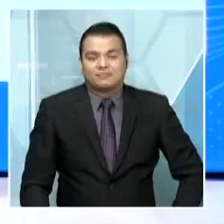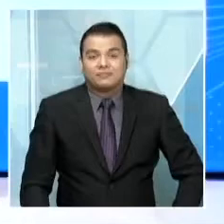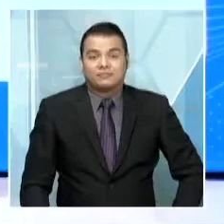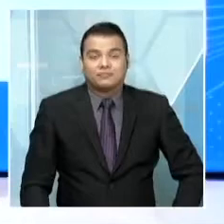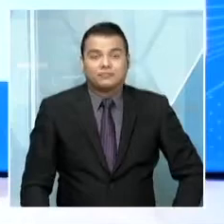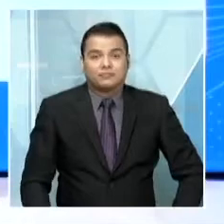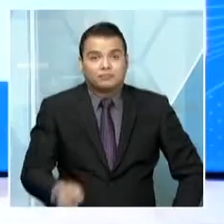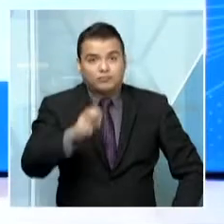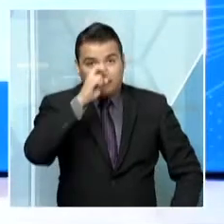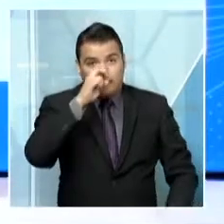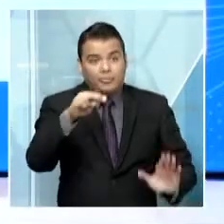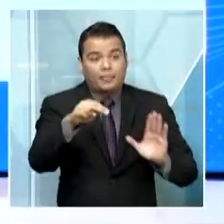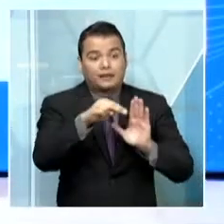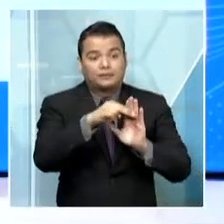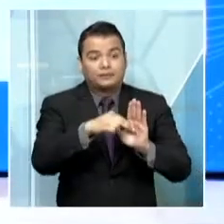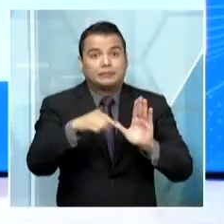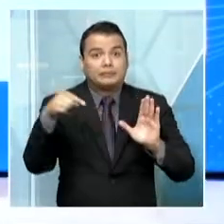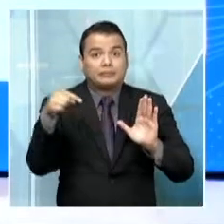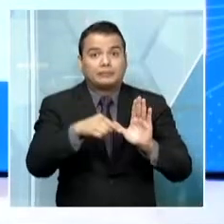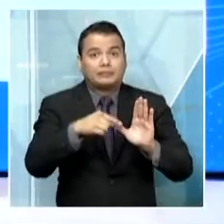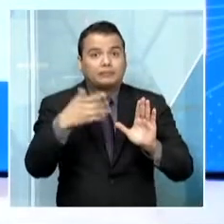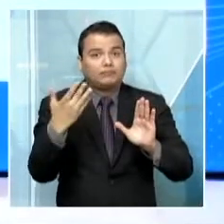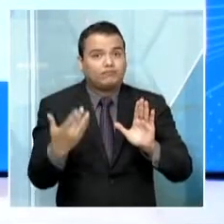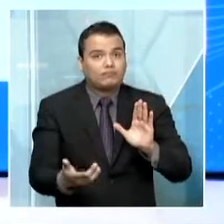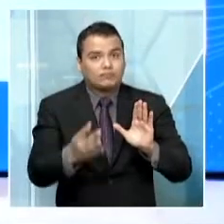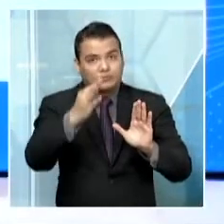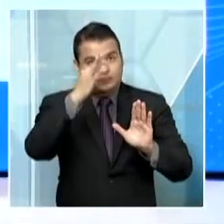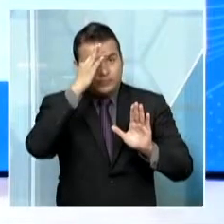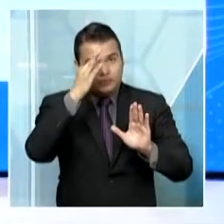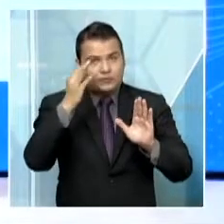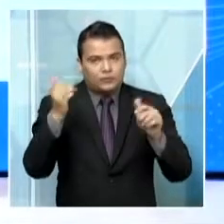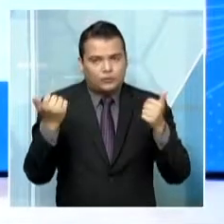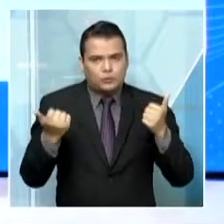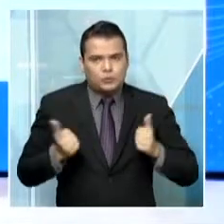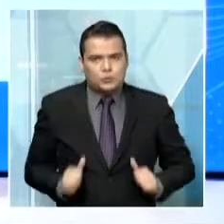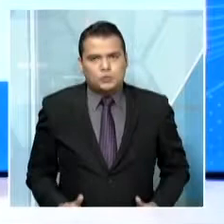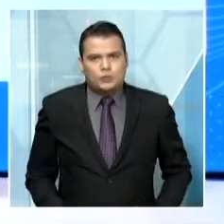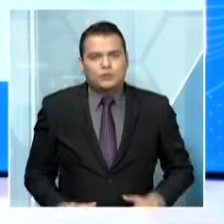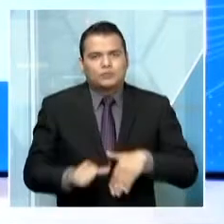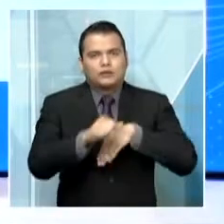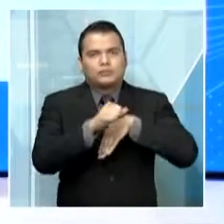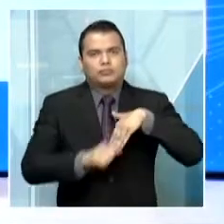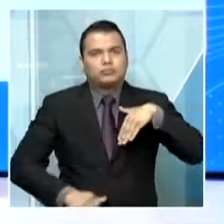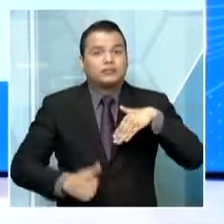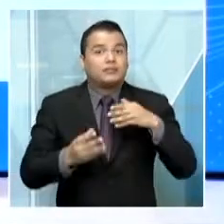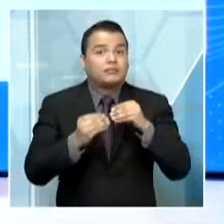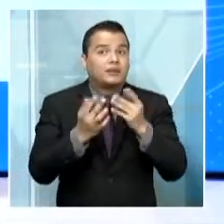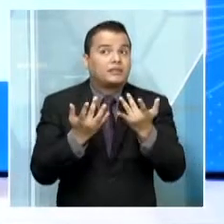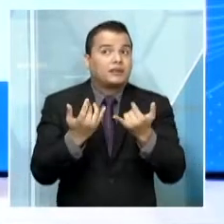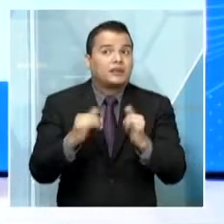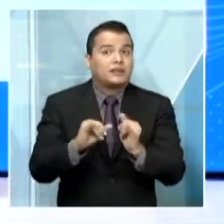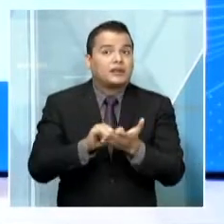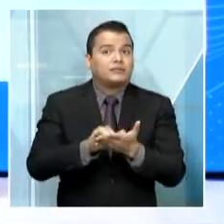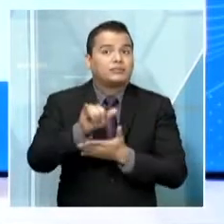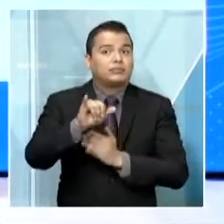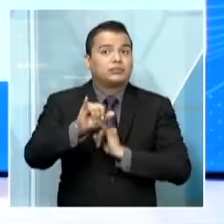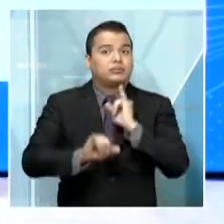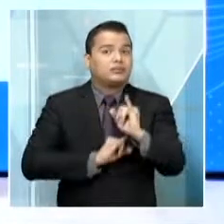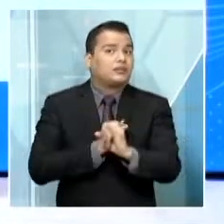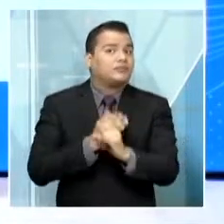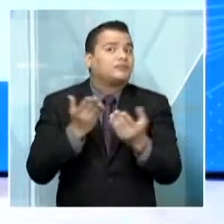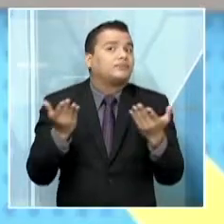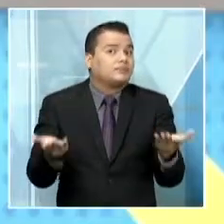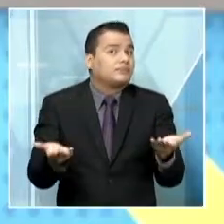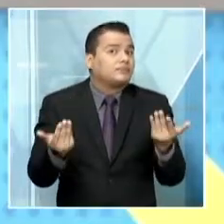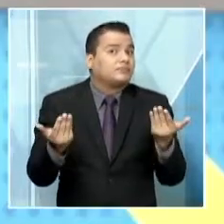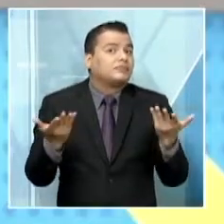Y con estrictos protocolos de bioseguridad en las clínicas y a la espera de la reapertura de los vuelos internacionales, permanece el gremio de cirujanos plásticos